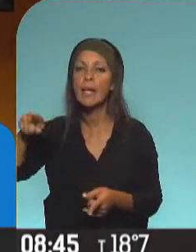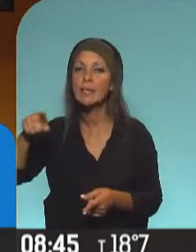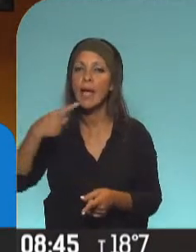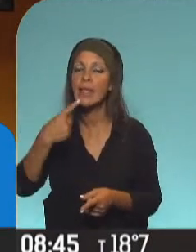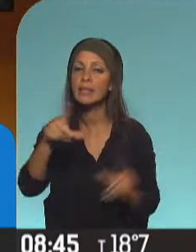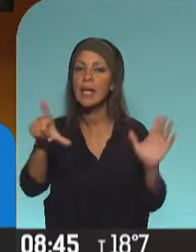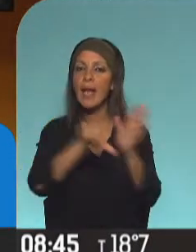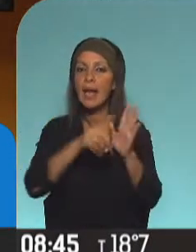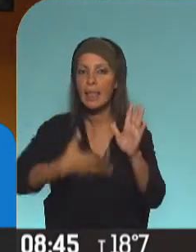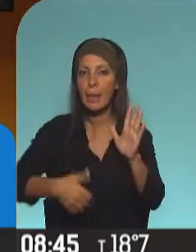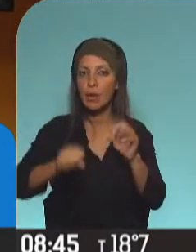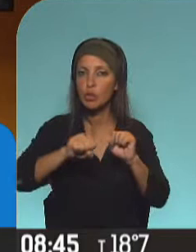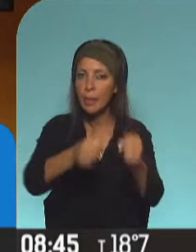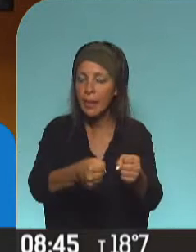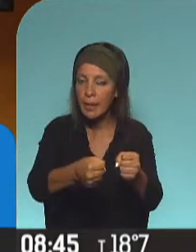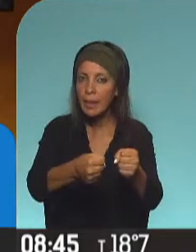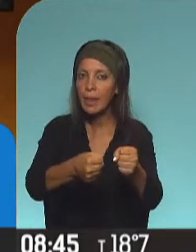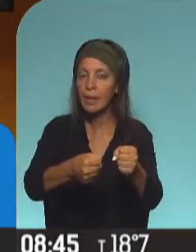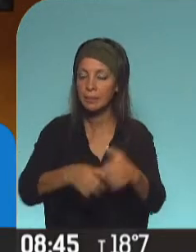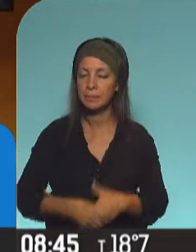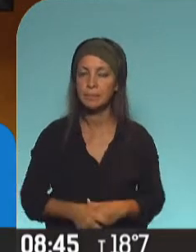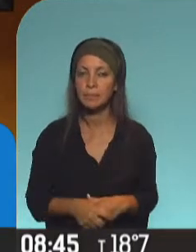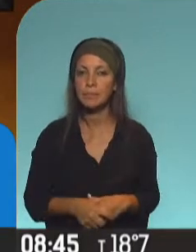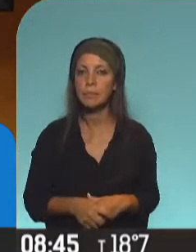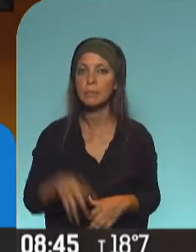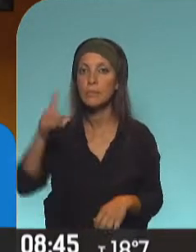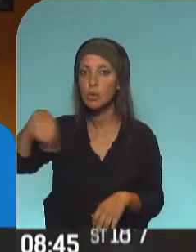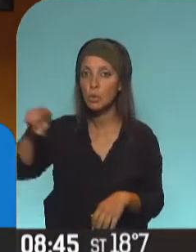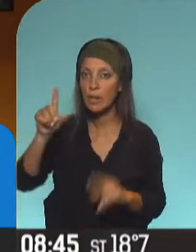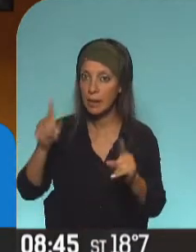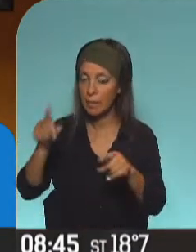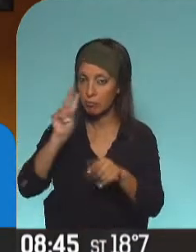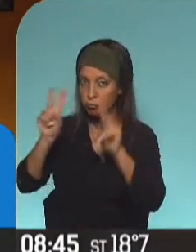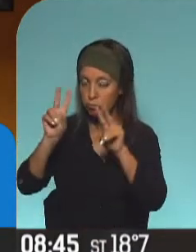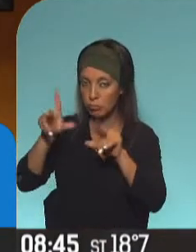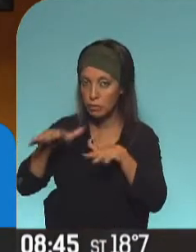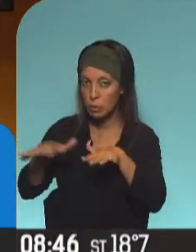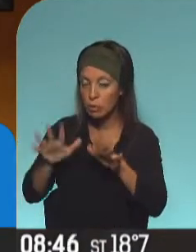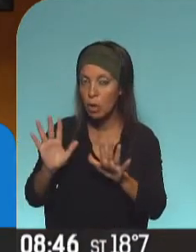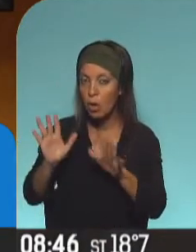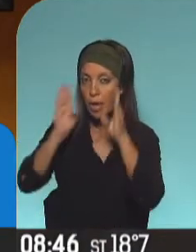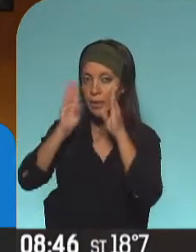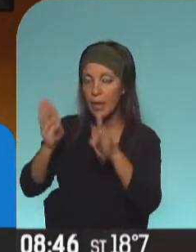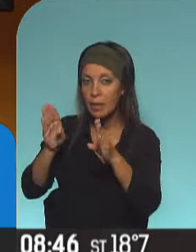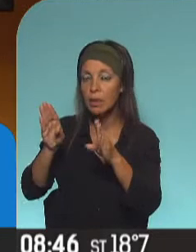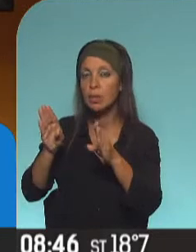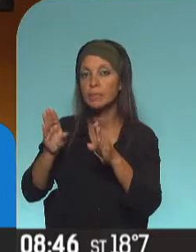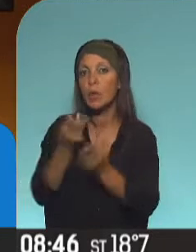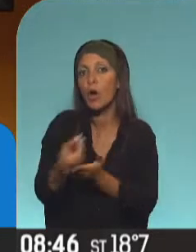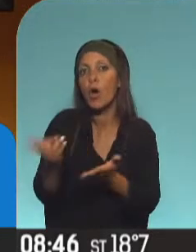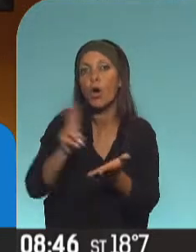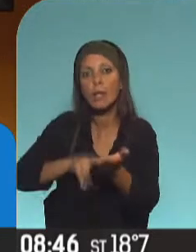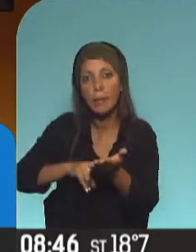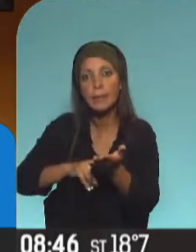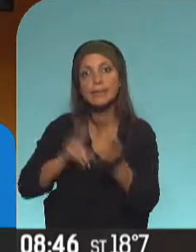la implementación de la interrupción voluntaria del embarazo. ¿Ustedes están prestando atención a este tema? Digo, hablamos otra vez de la